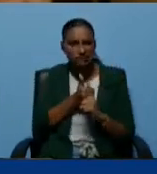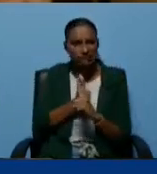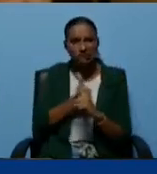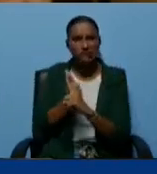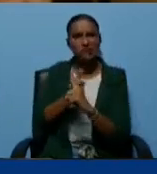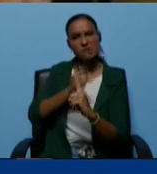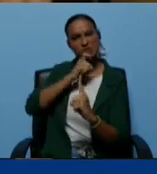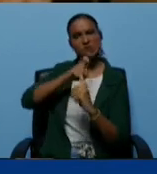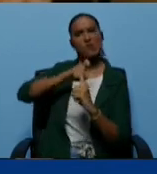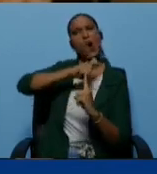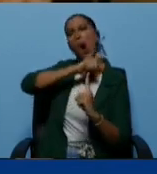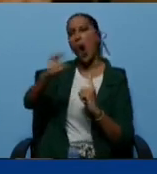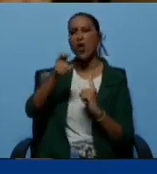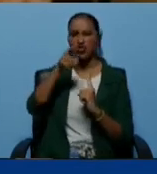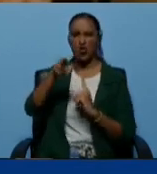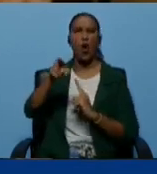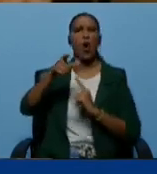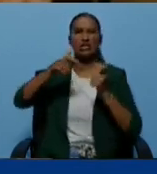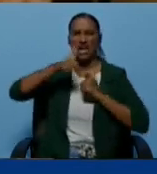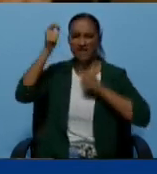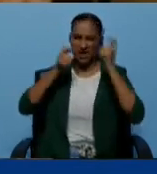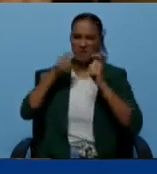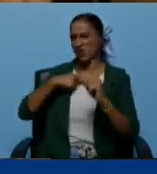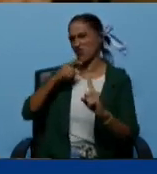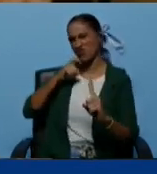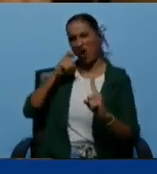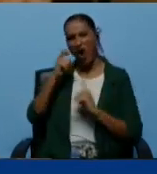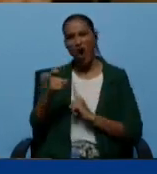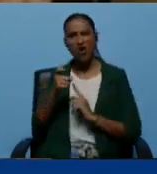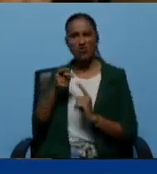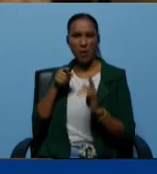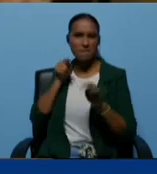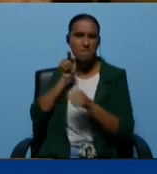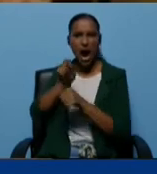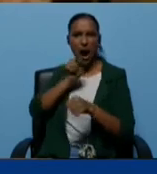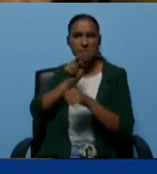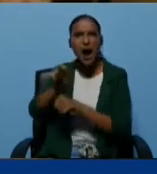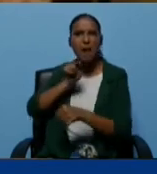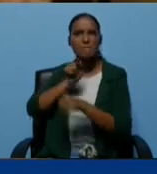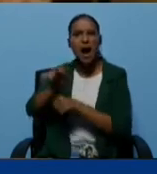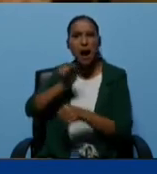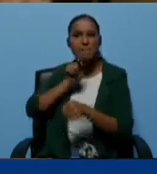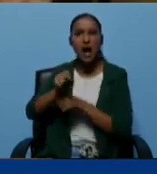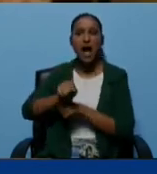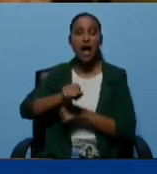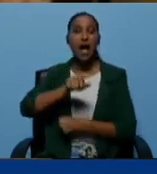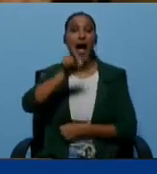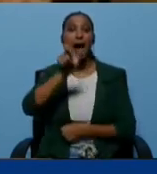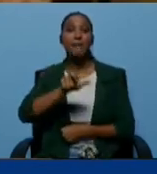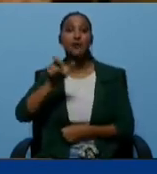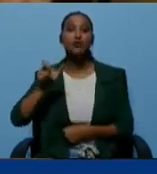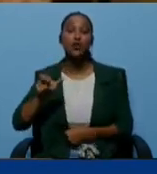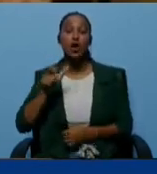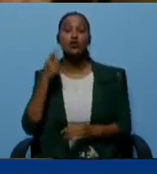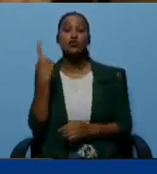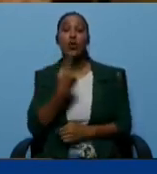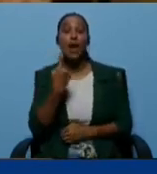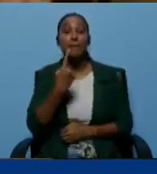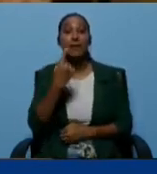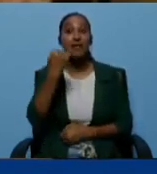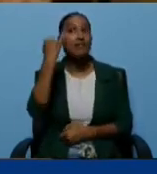odio en función de atacar y buscar exterminar a personas por su orientación